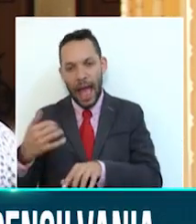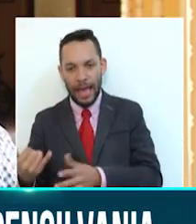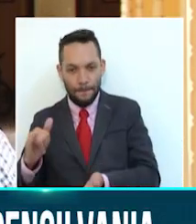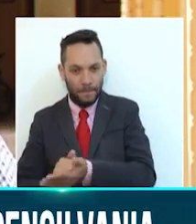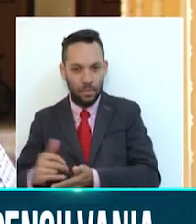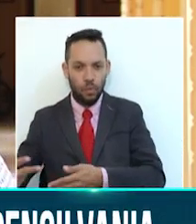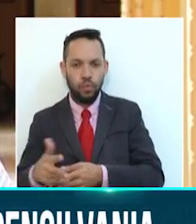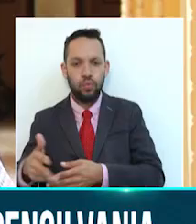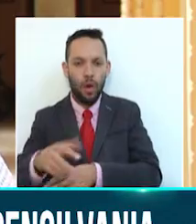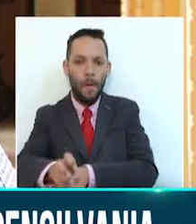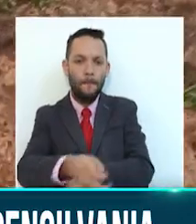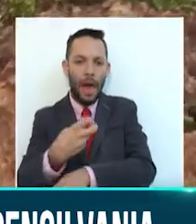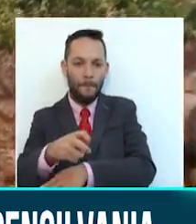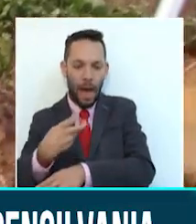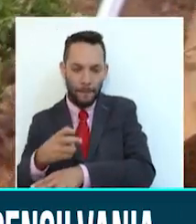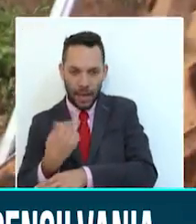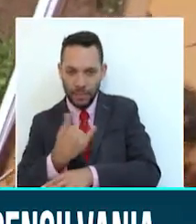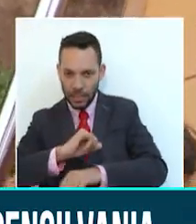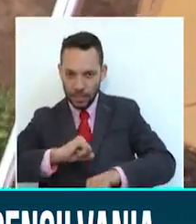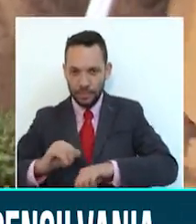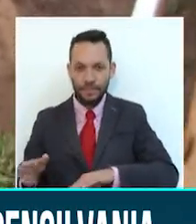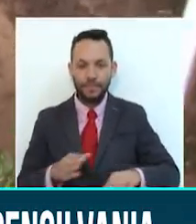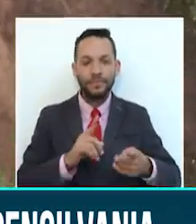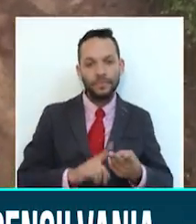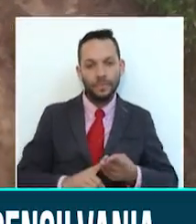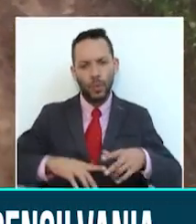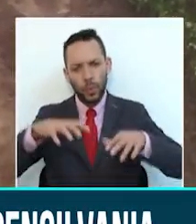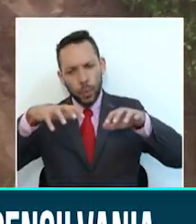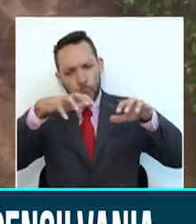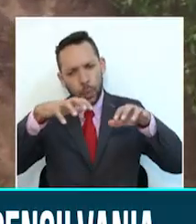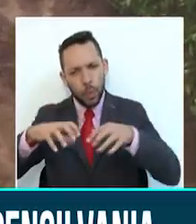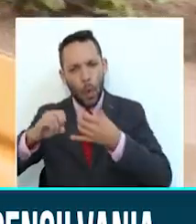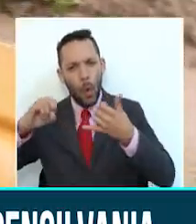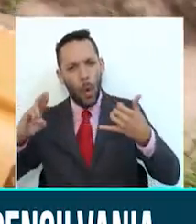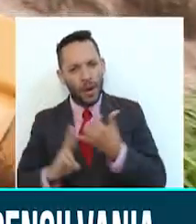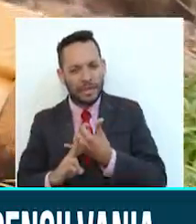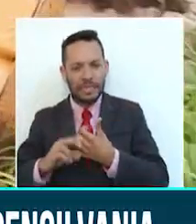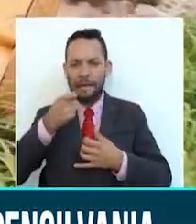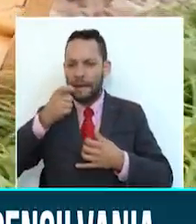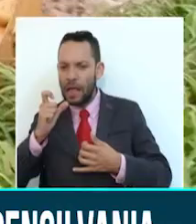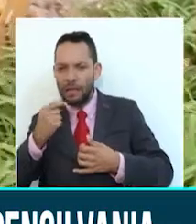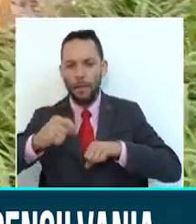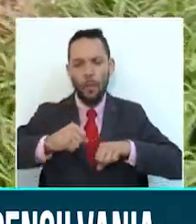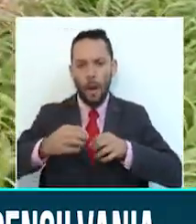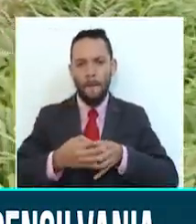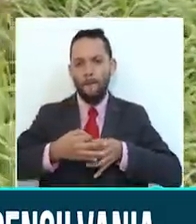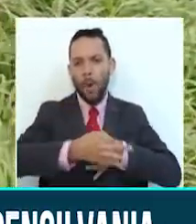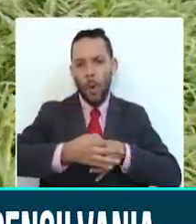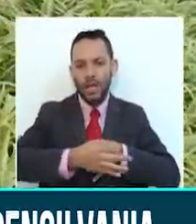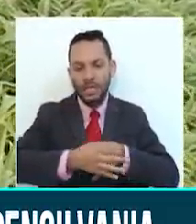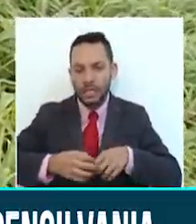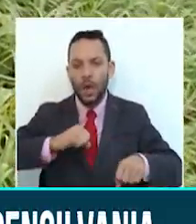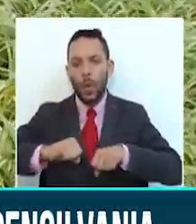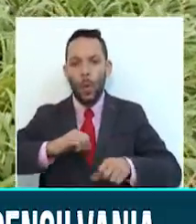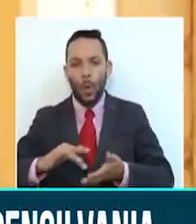por la Secretaría de Infraestructura del departamento de Caldas. Las lluvias fueron intensas, sobre todo en el oriente del departamento de Caldas, donde hay varios municipios que han declarado en